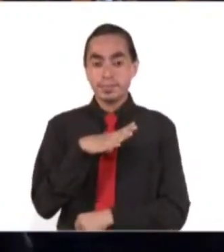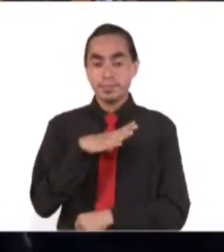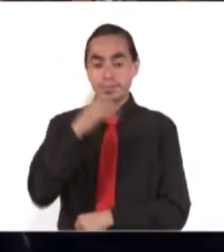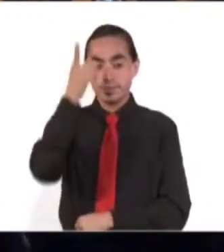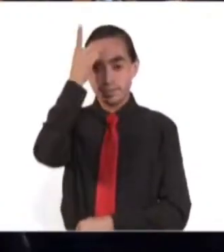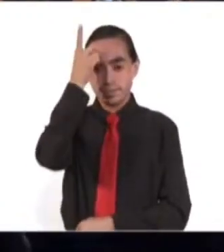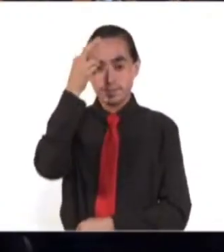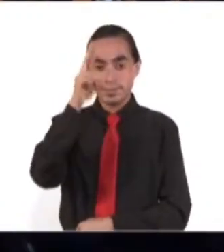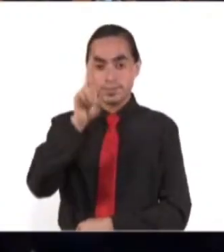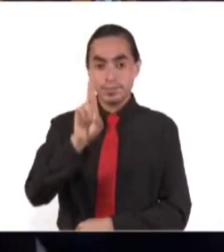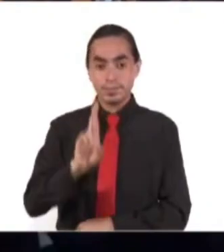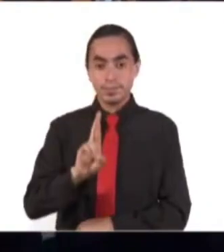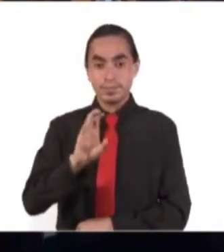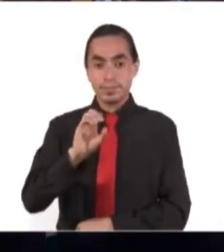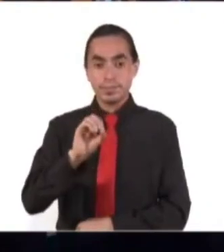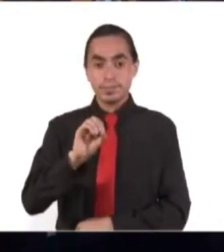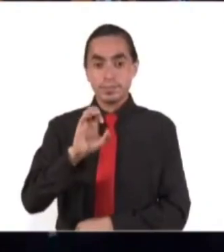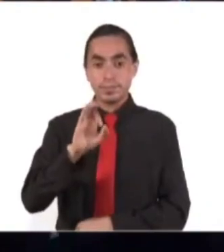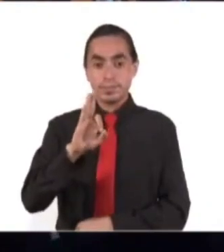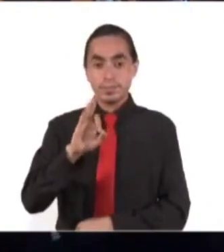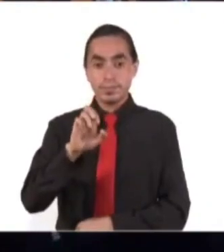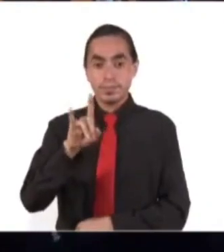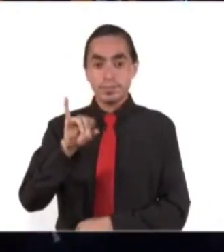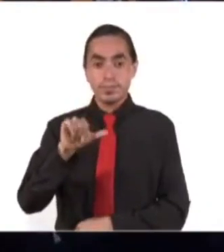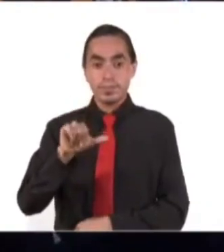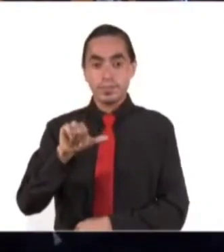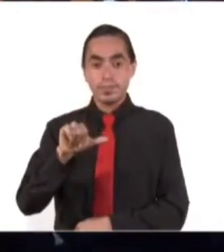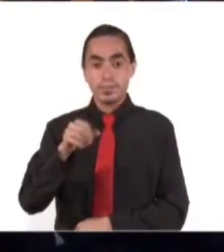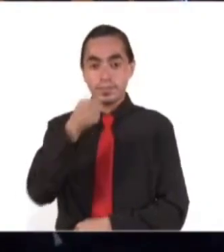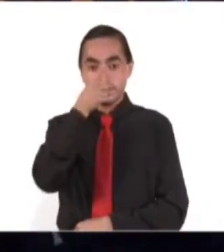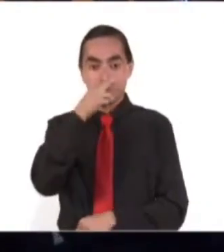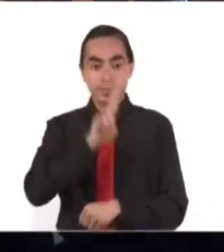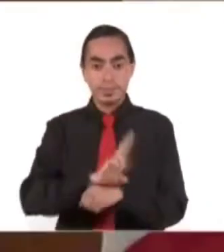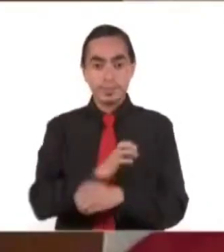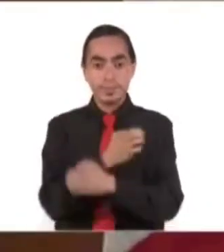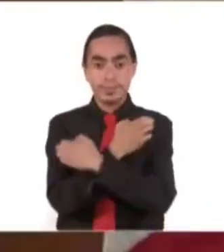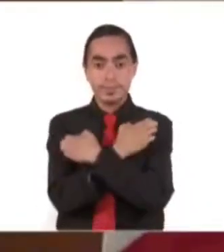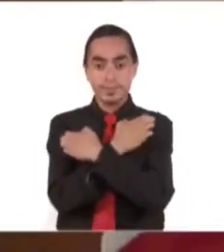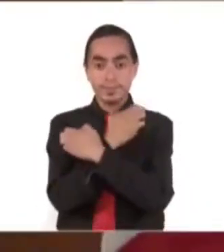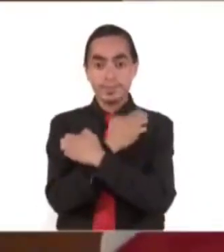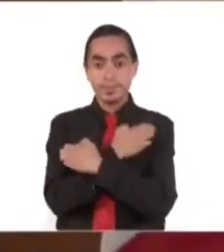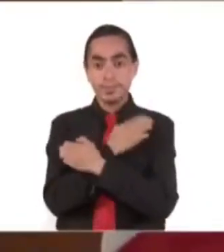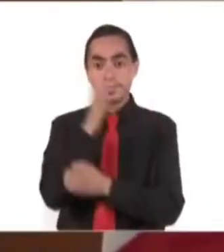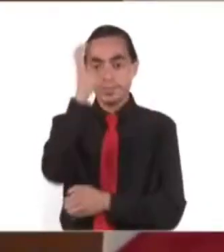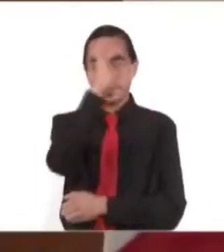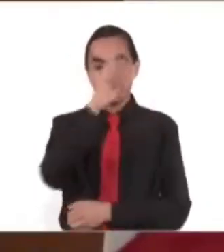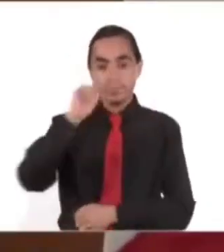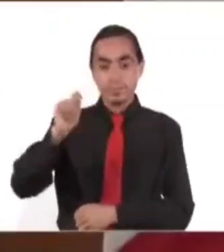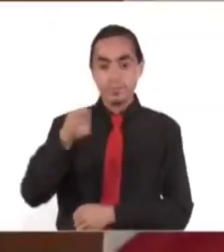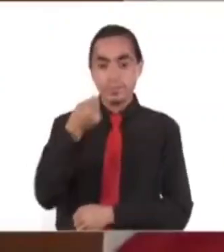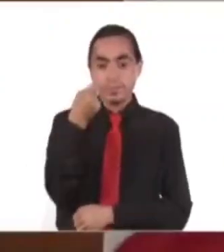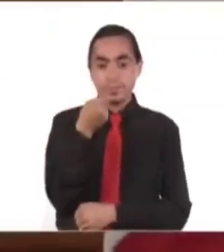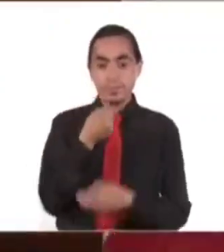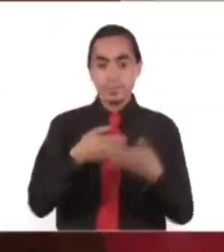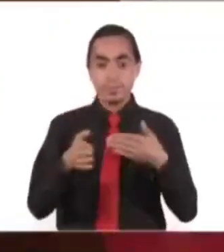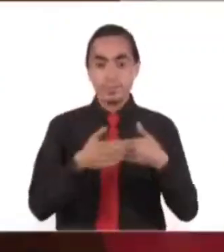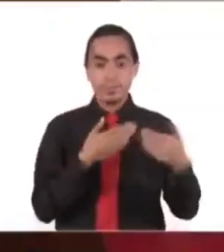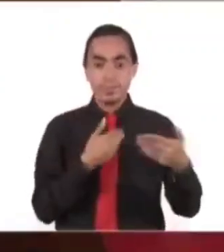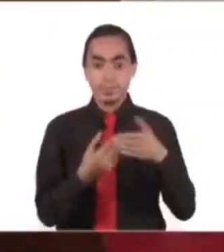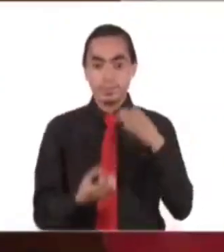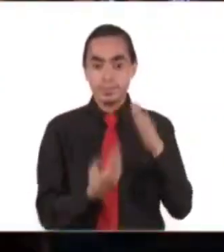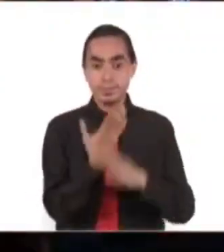doctora Ofelia Angulo Guerrero, Secretaria de Educación, Ciencia, Tecnología e Innovación de la Ciudad de